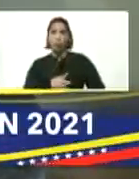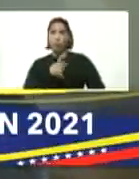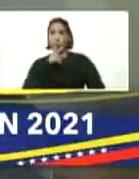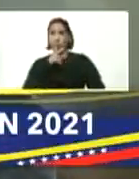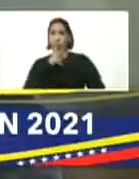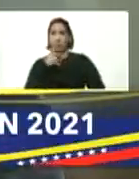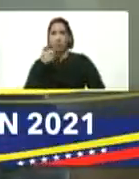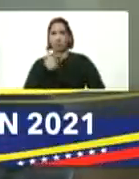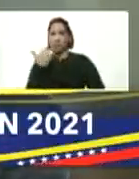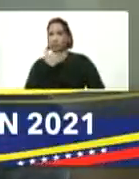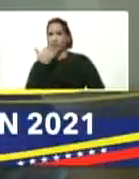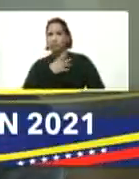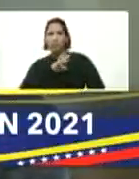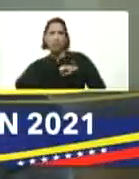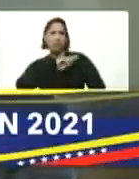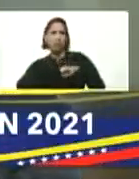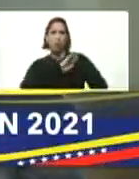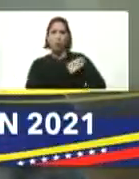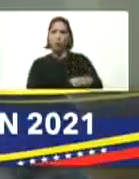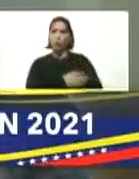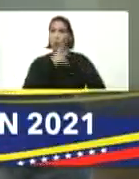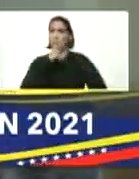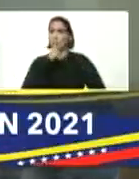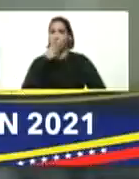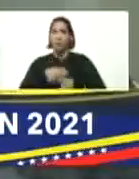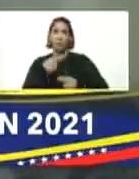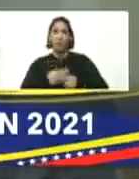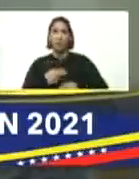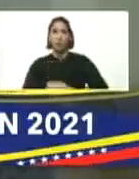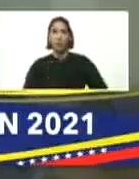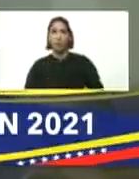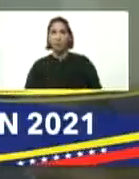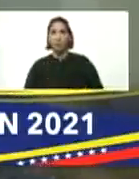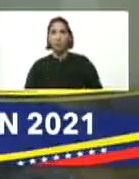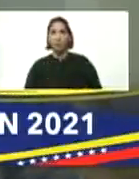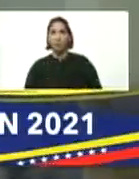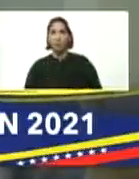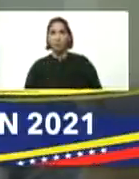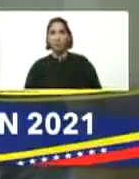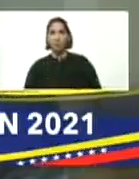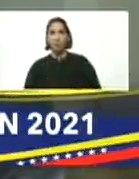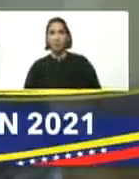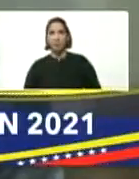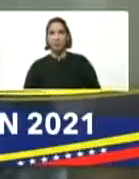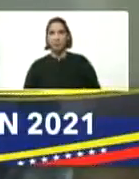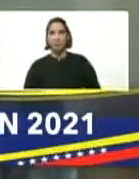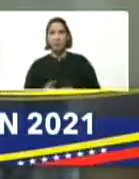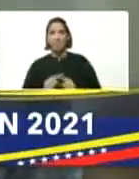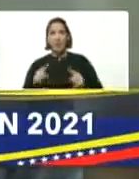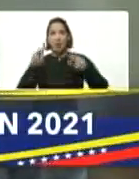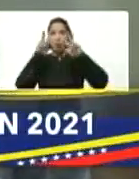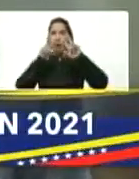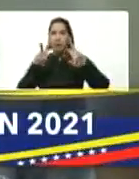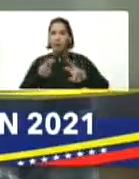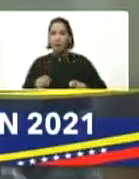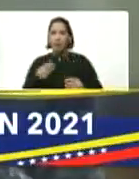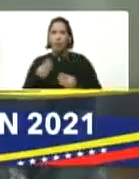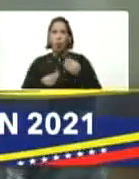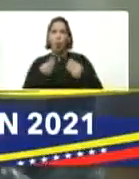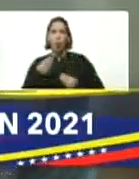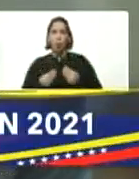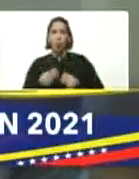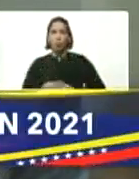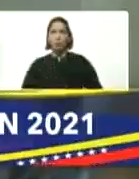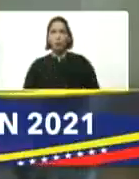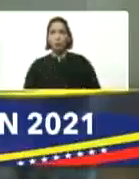meterse a reírse de la religión y del poder es bastante peligroso. Es bastante peligroso. Pero hay un análisis de cómo